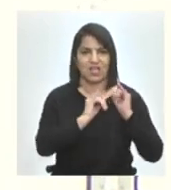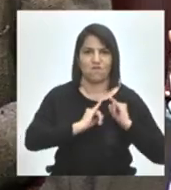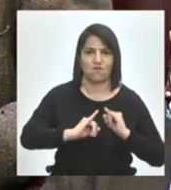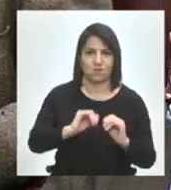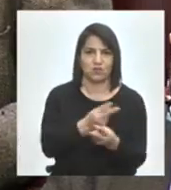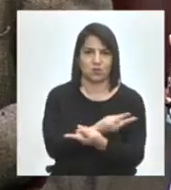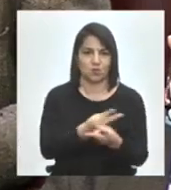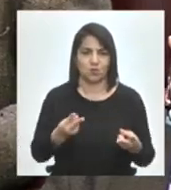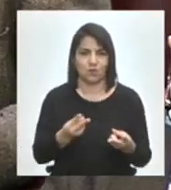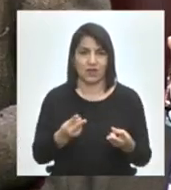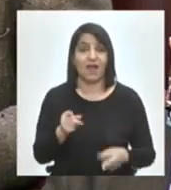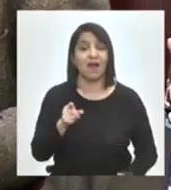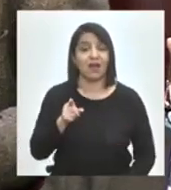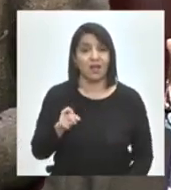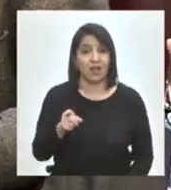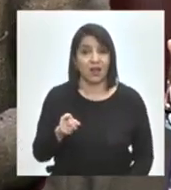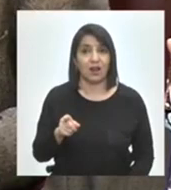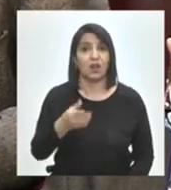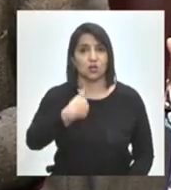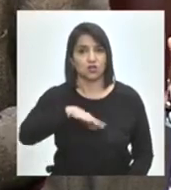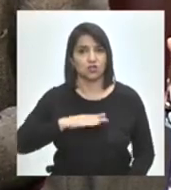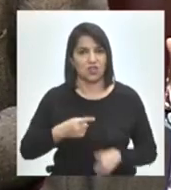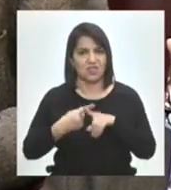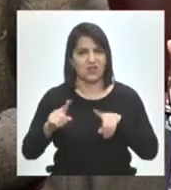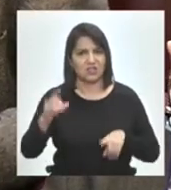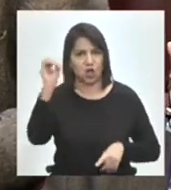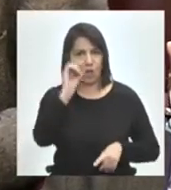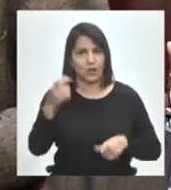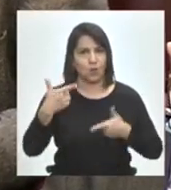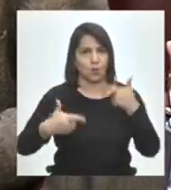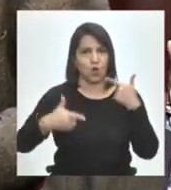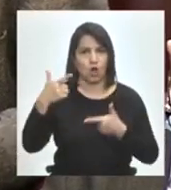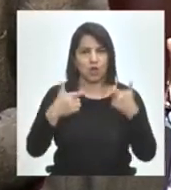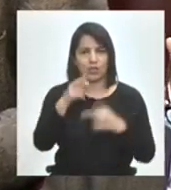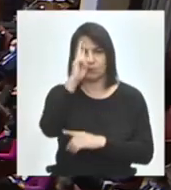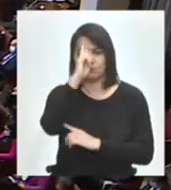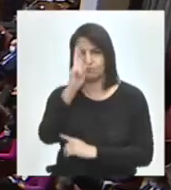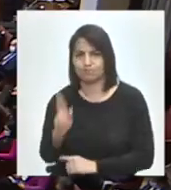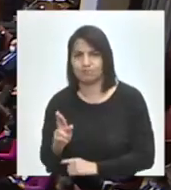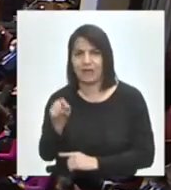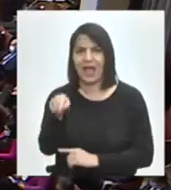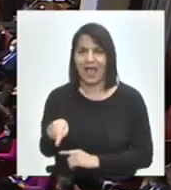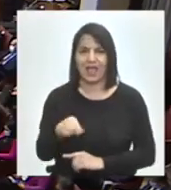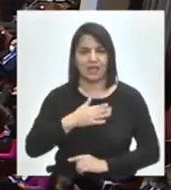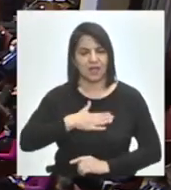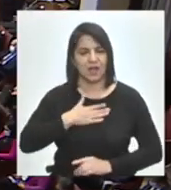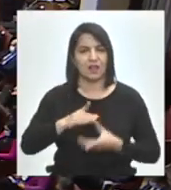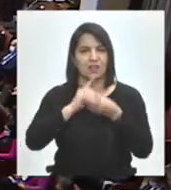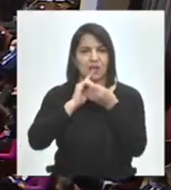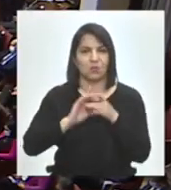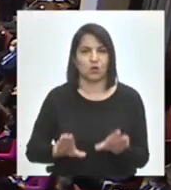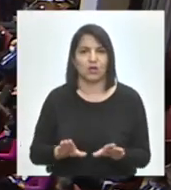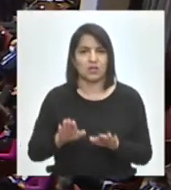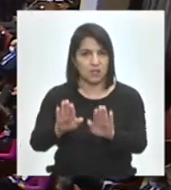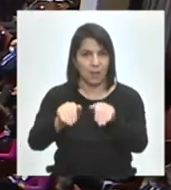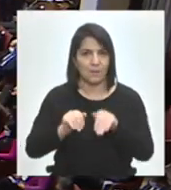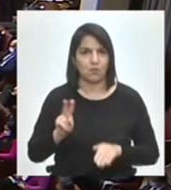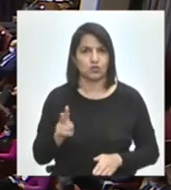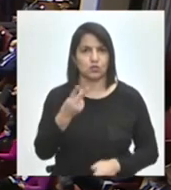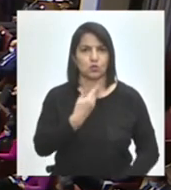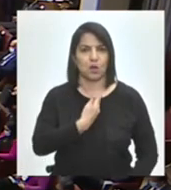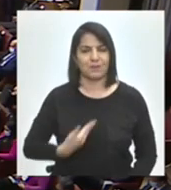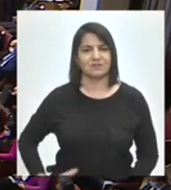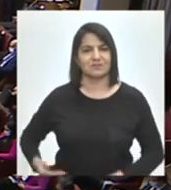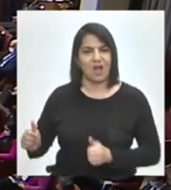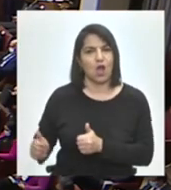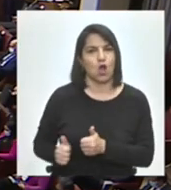y a quien, pese a nuestras diferencias políticas, le reconozco un alto sentido democrático, así como a los vicepresidentes que lo